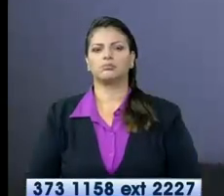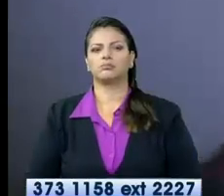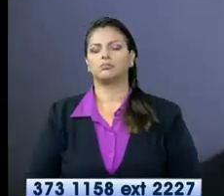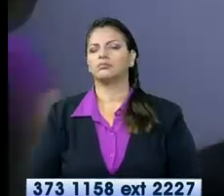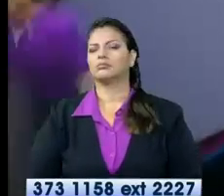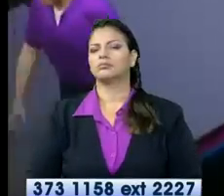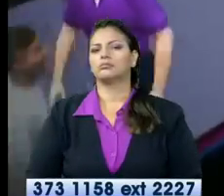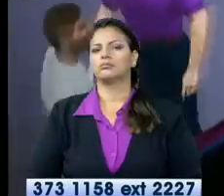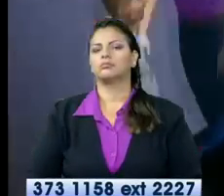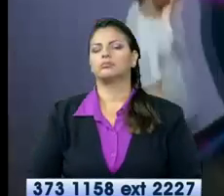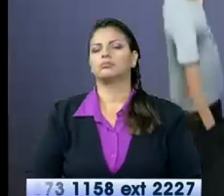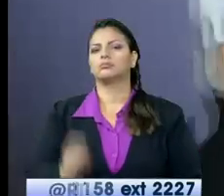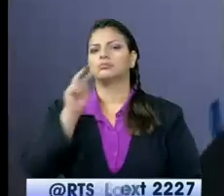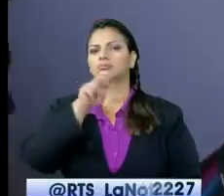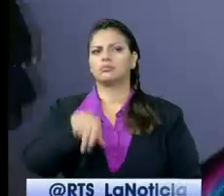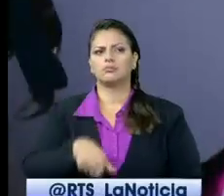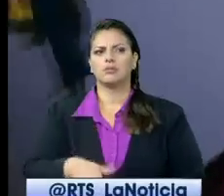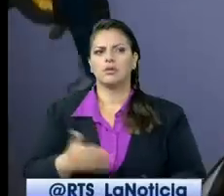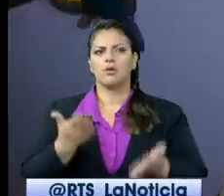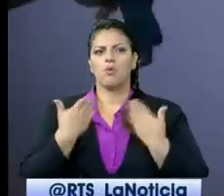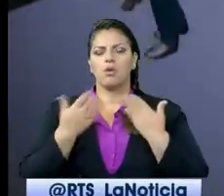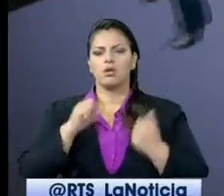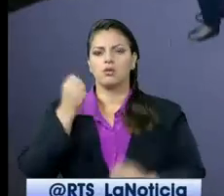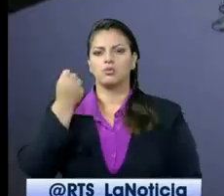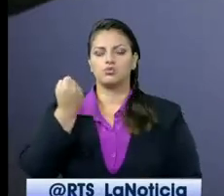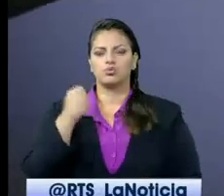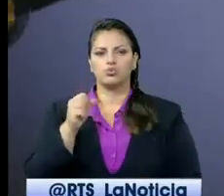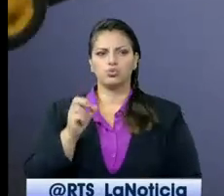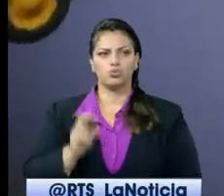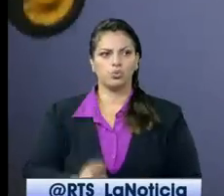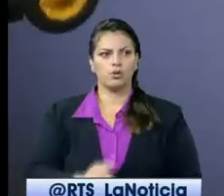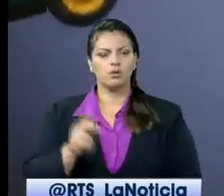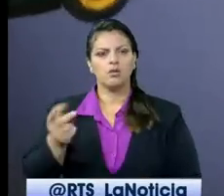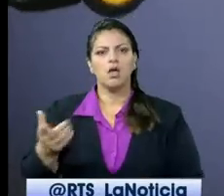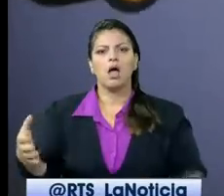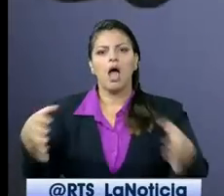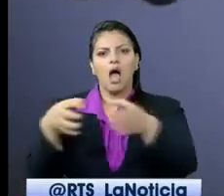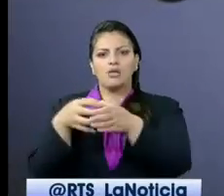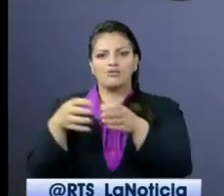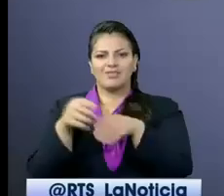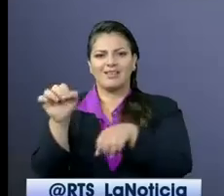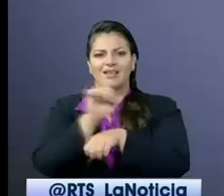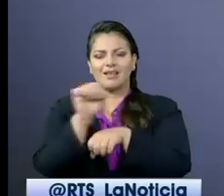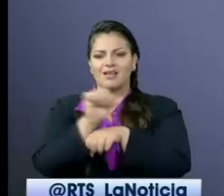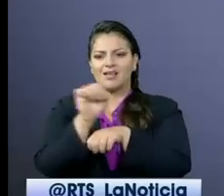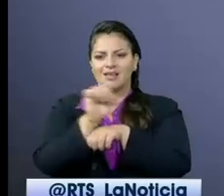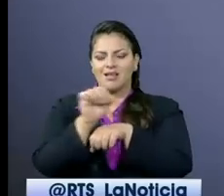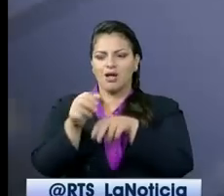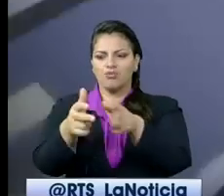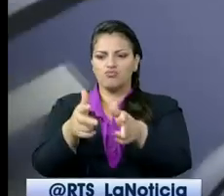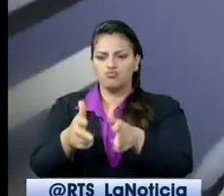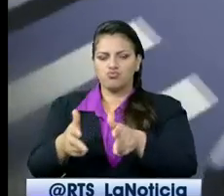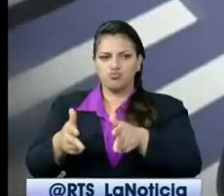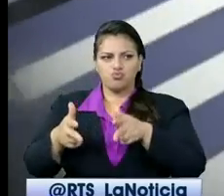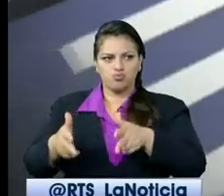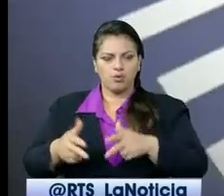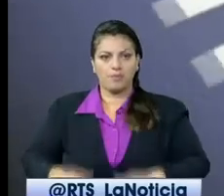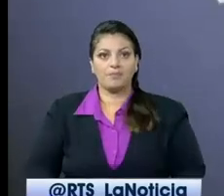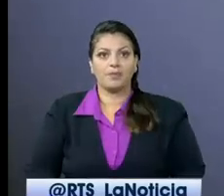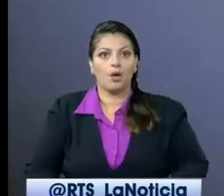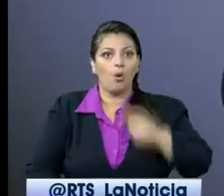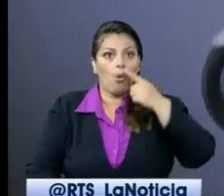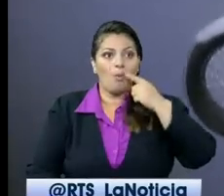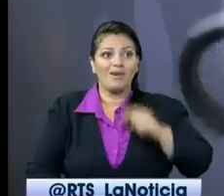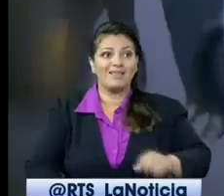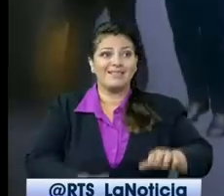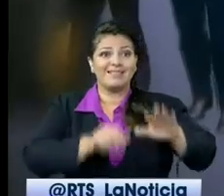Desconocen de dónde aparecieron. Lo único que recuerdan algunos testigos es que llegaron 10 sujetos en 5 motocicletas. Uno de ellos se